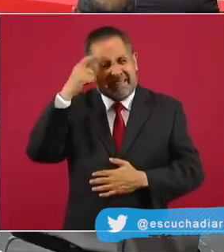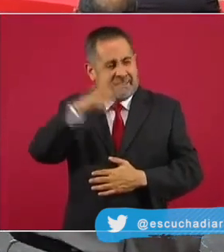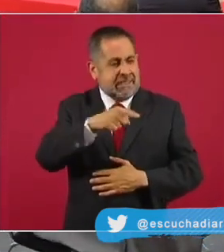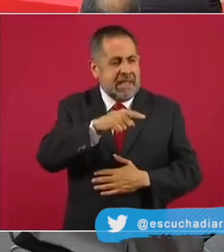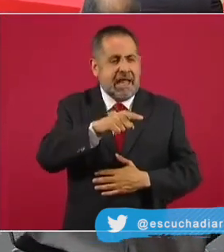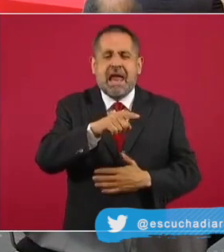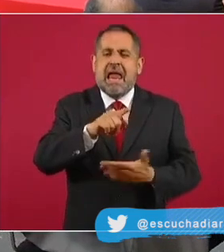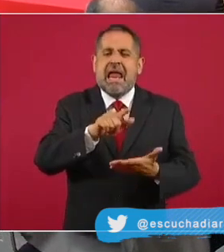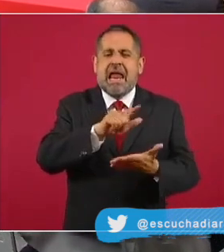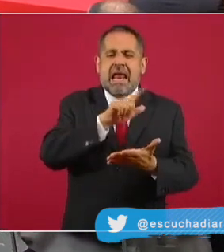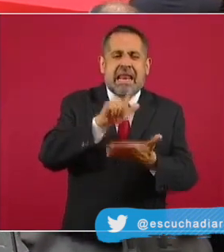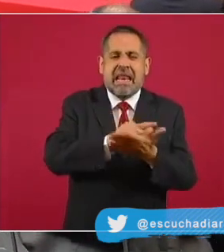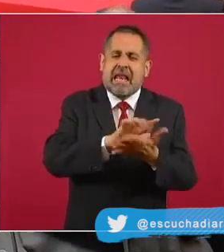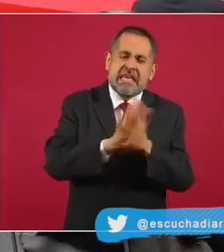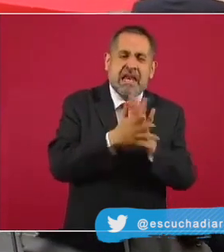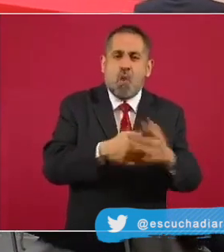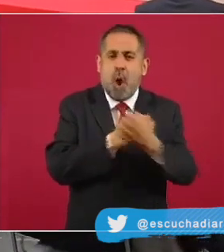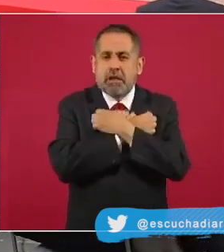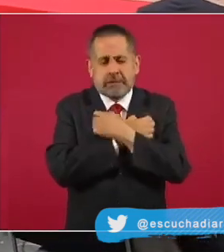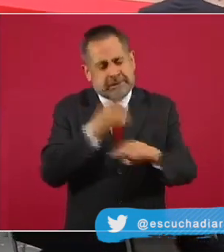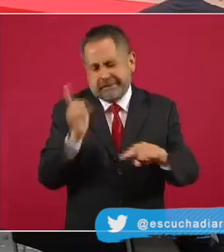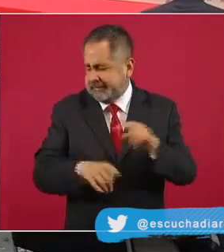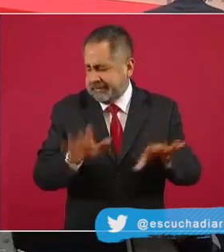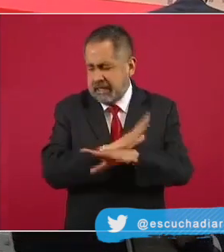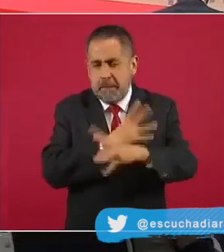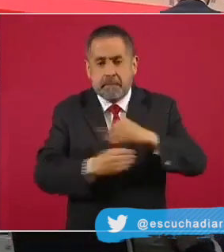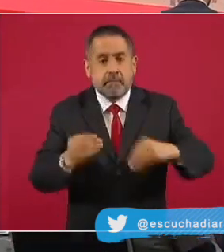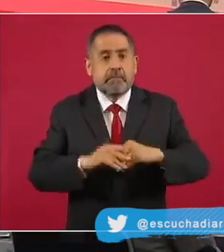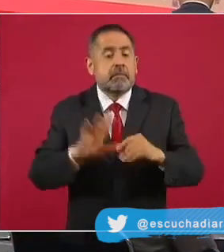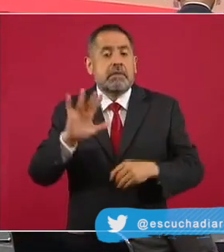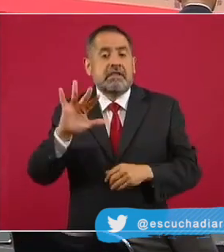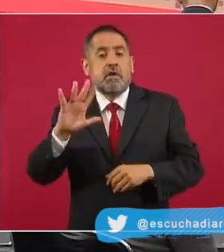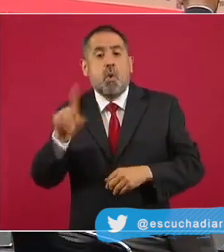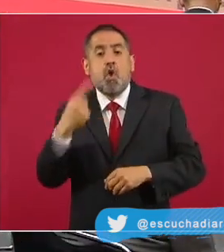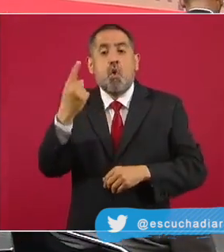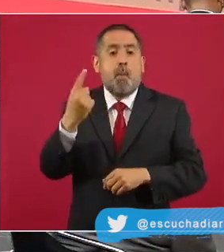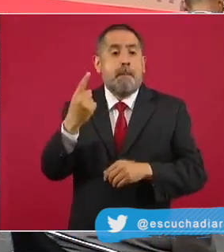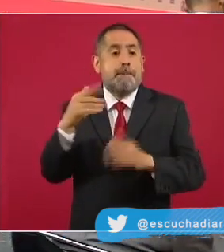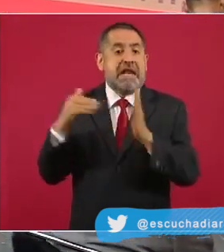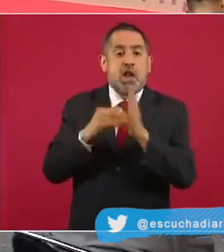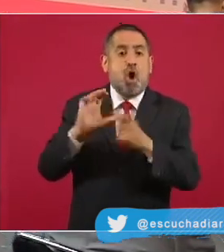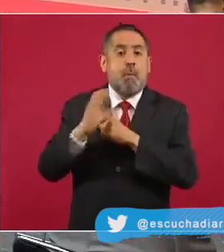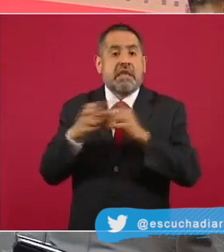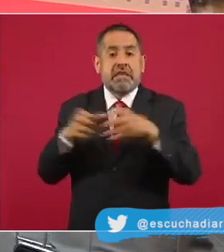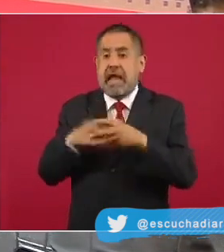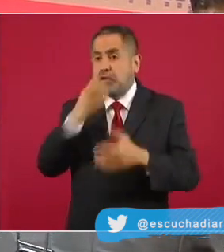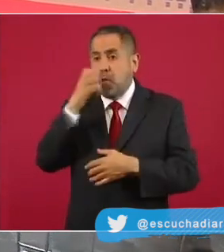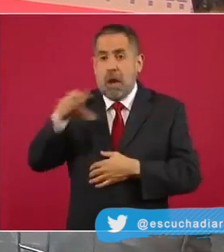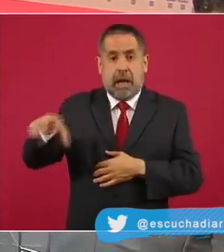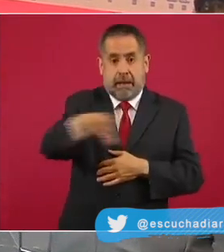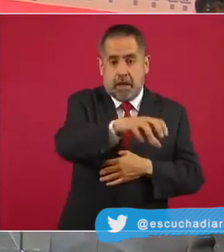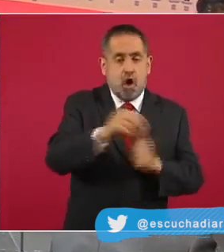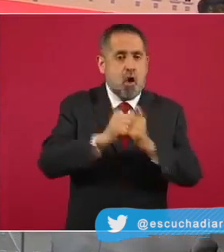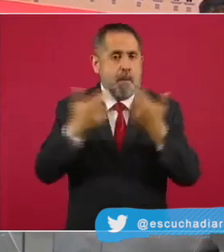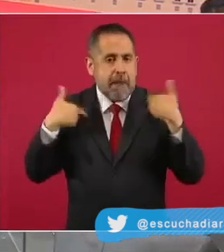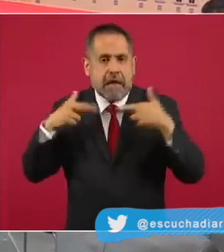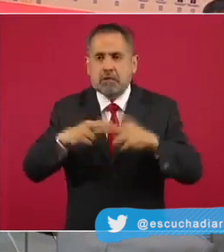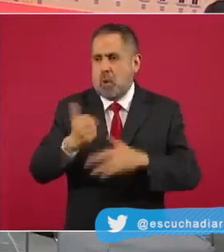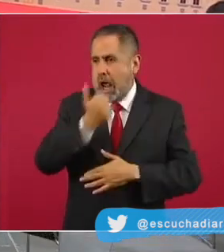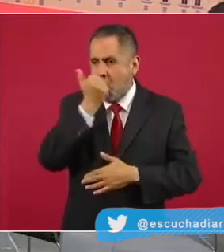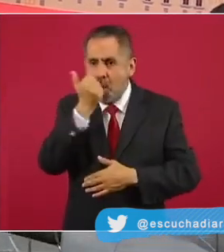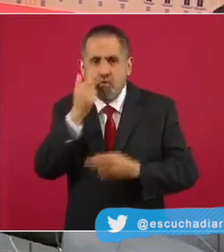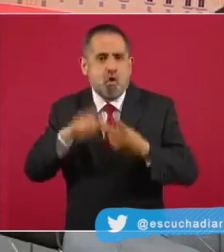reforma educativa. 51,000 comités escolares formados por maestros,